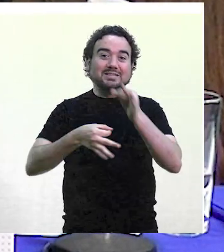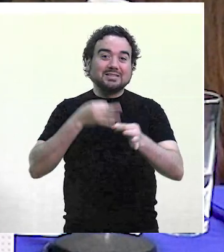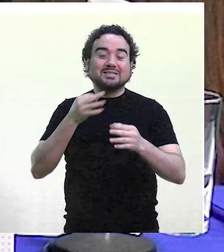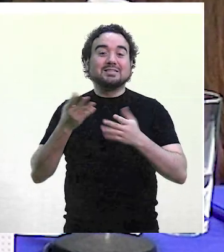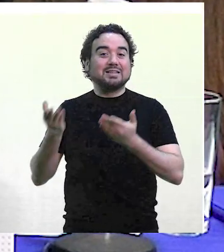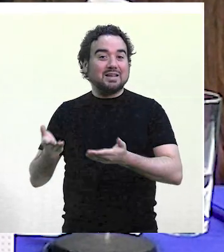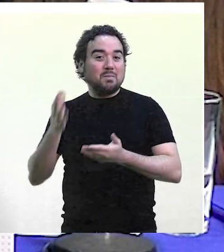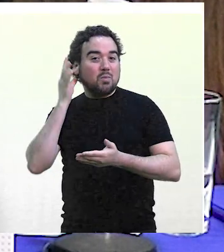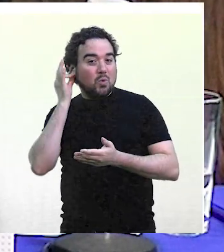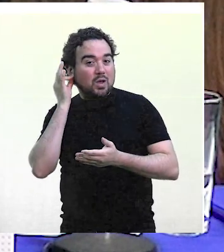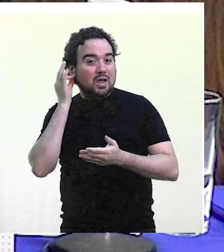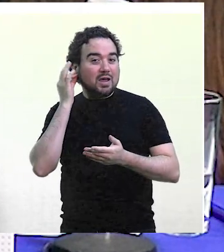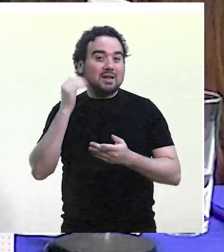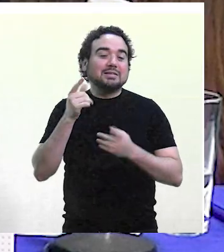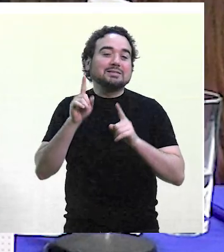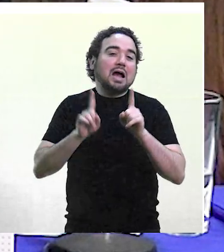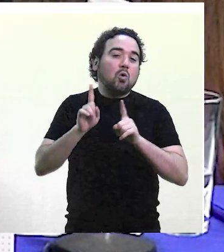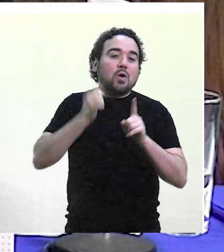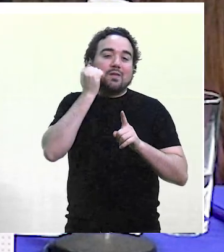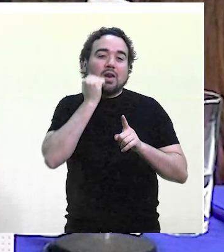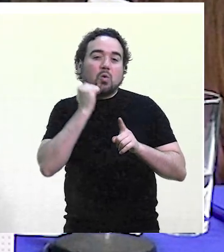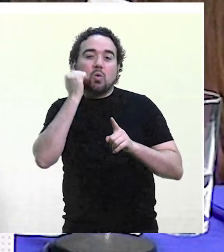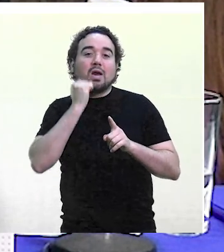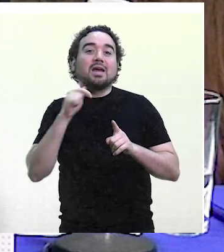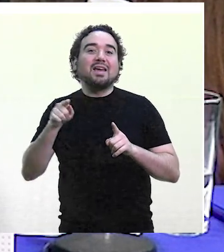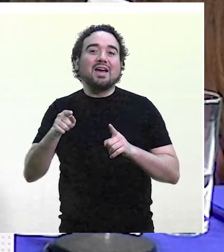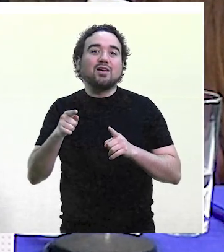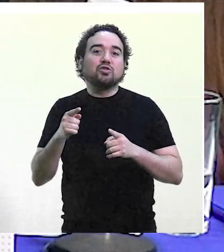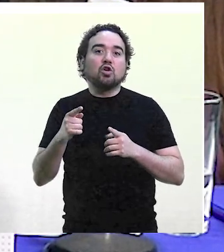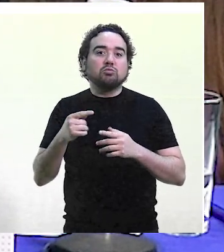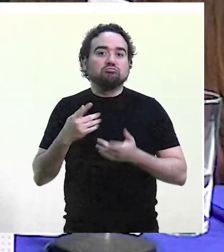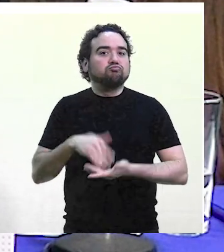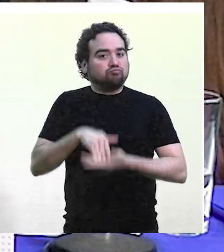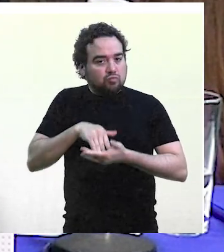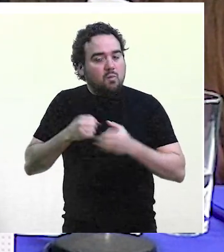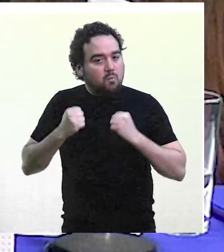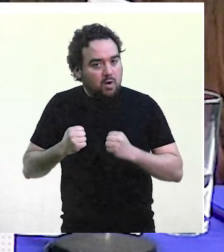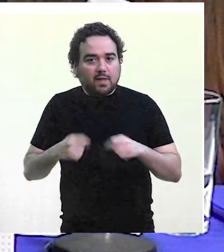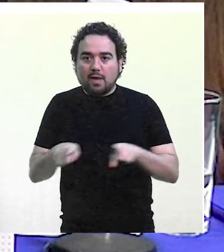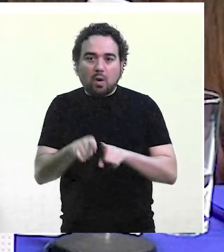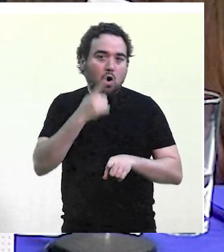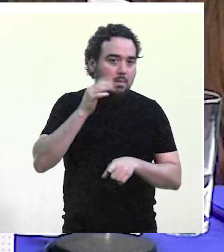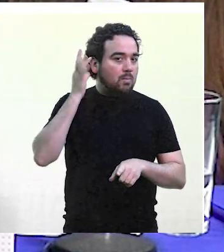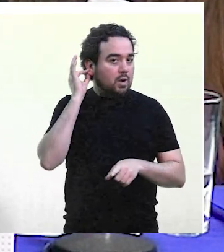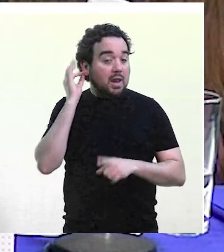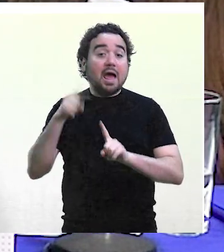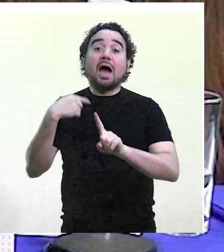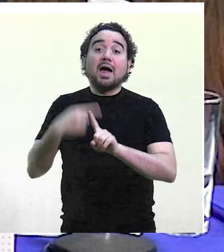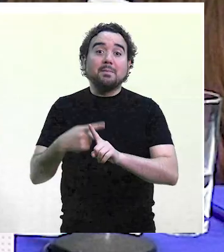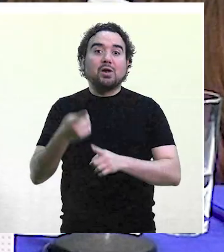feminismos que hablan de que ser mujeres tener cierta ternura y que eso no nos haga menos fuertes, ni a hombres ni a